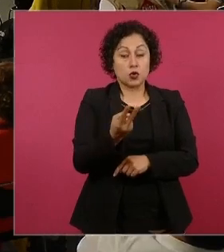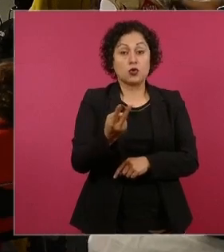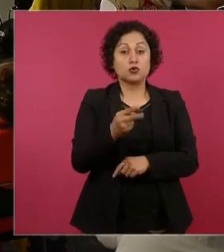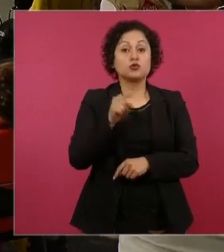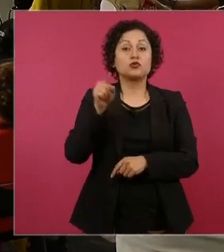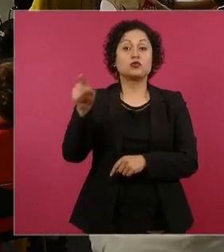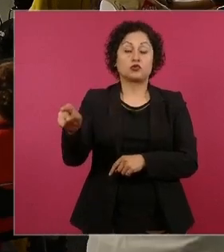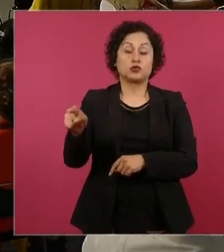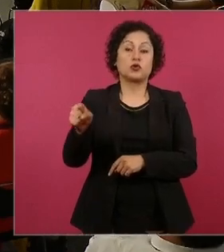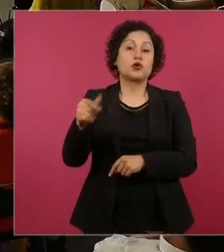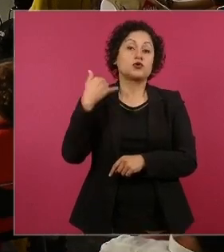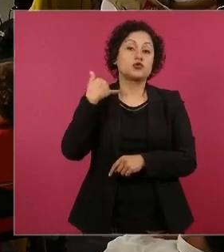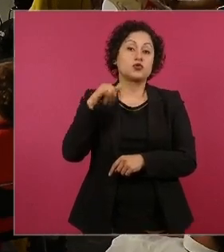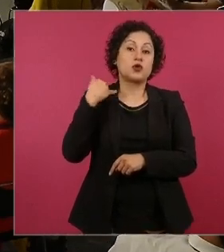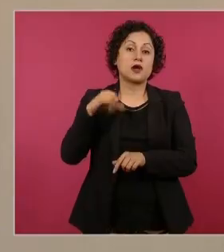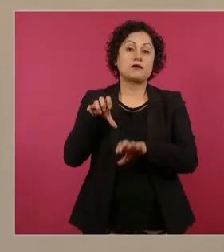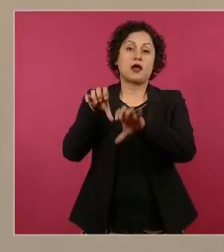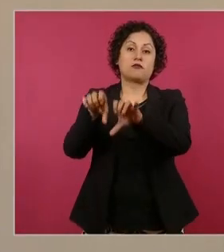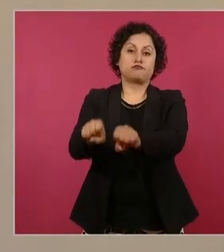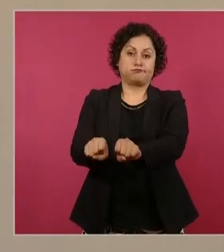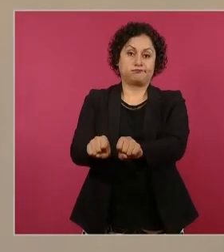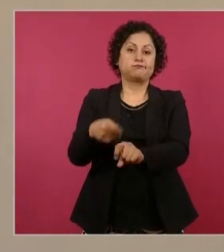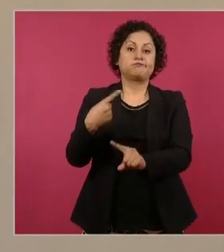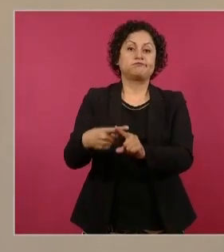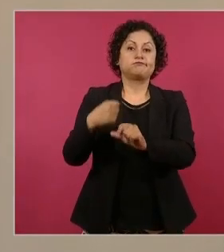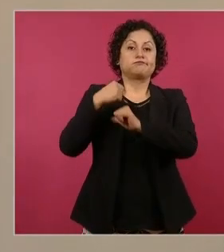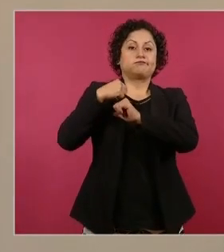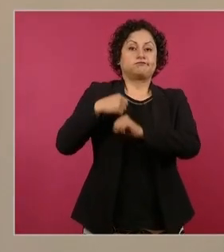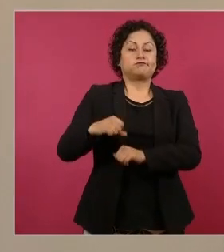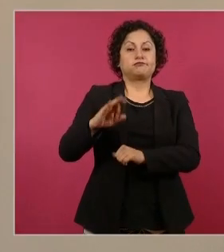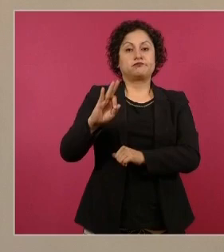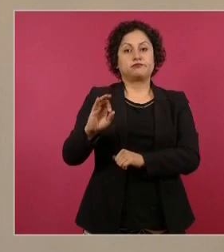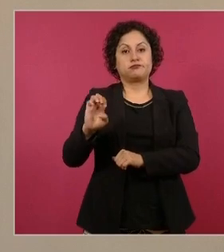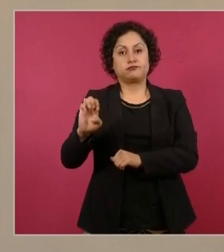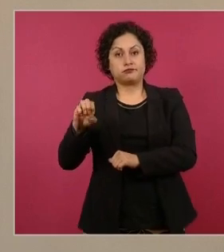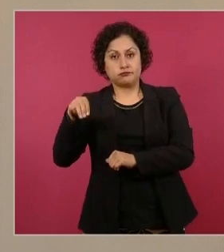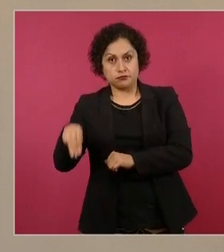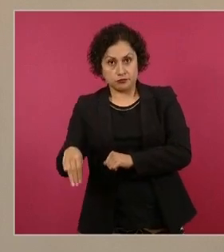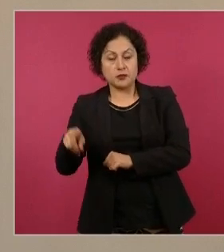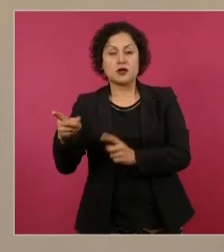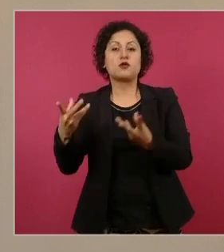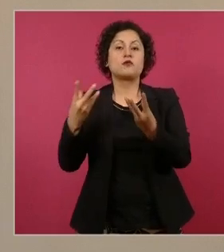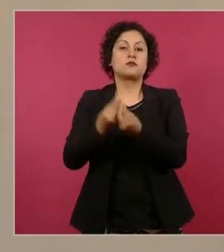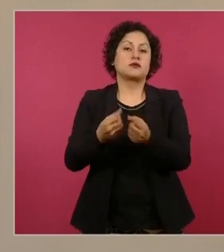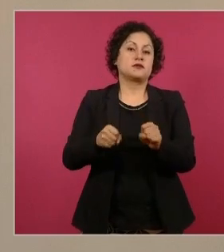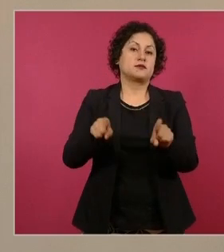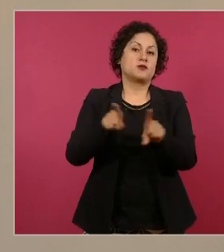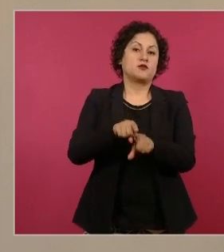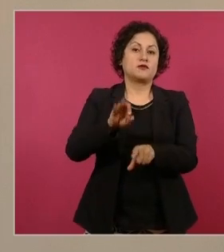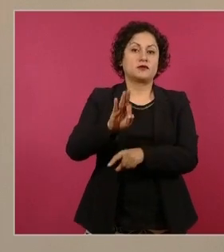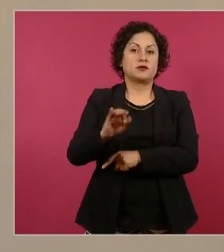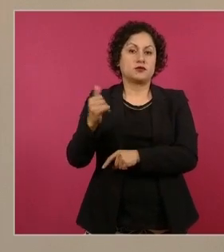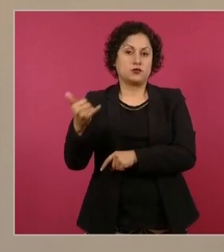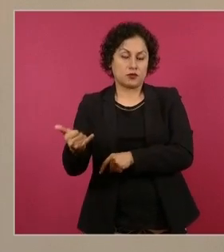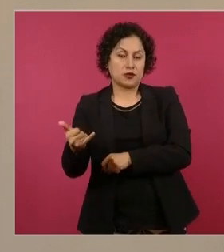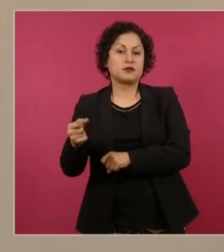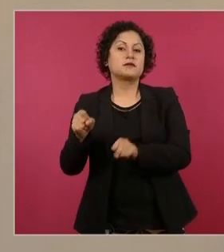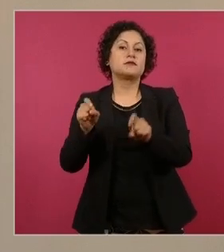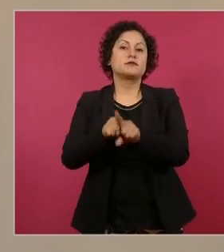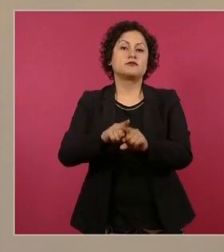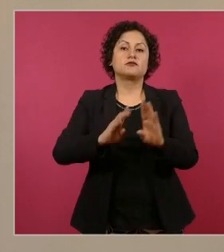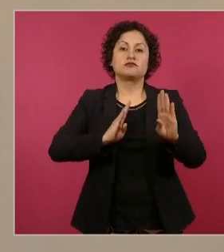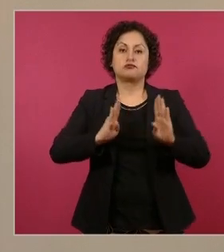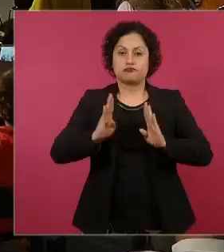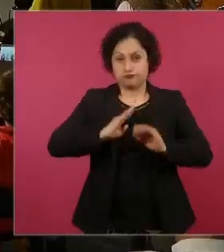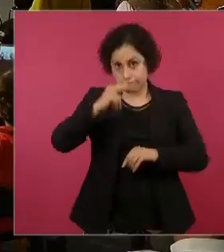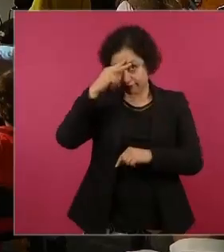Puerto Progreso, Yucatán, por la Fiscalía del Estado de México, con apoyo de la Fiscalía de Yucatán, del Ejército Mexicano y la